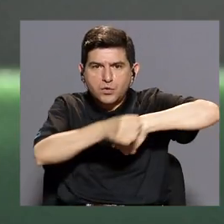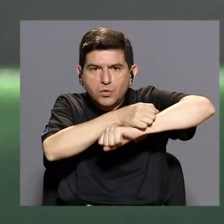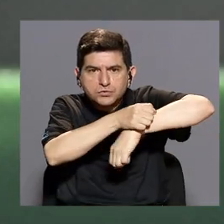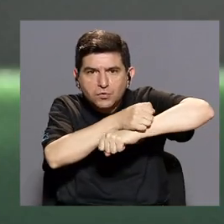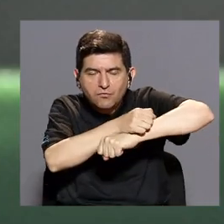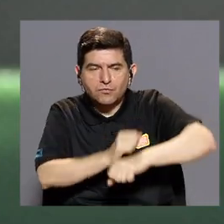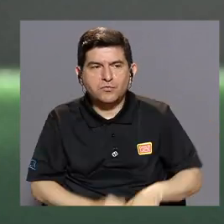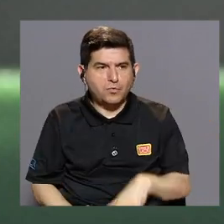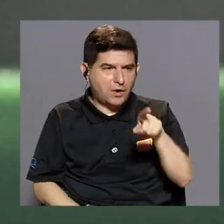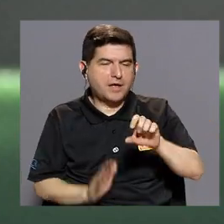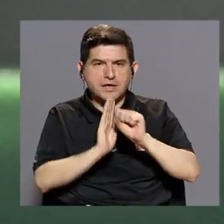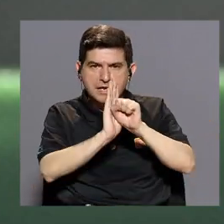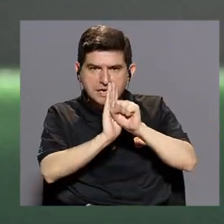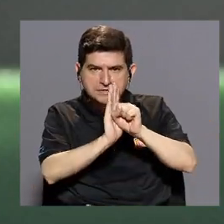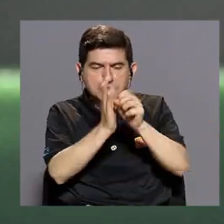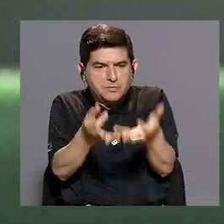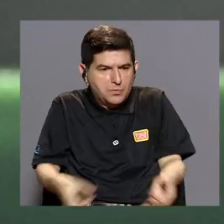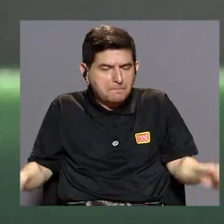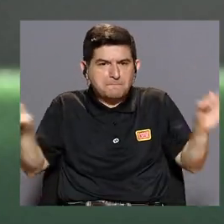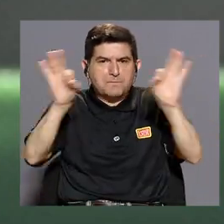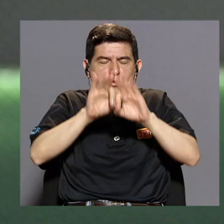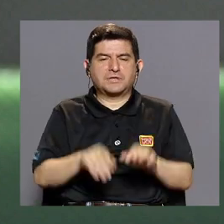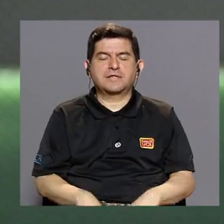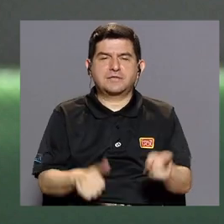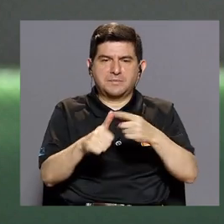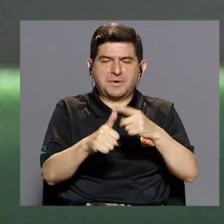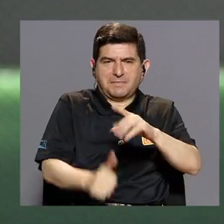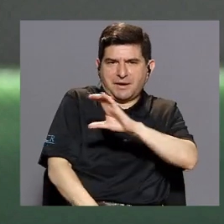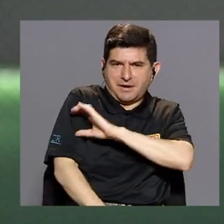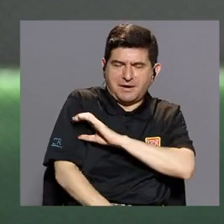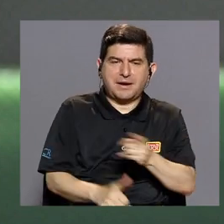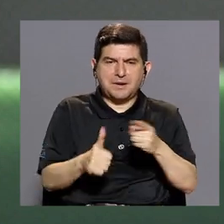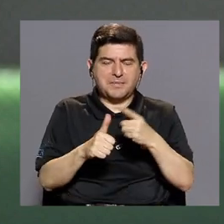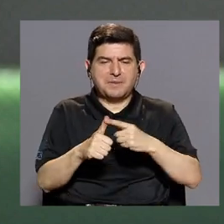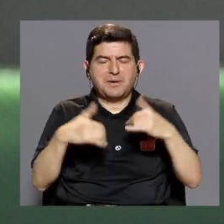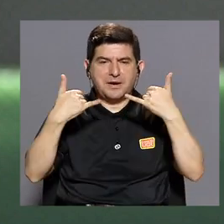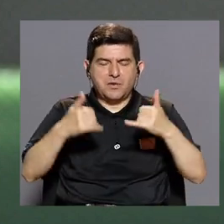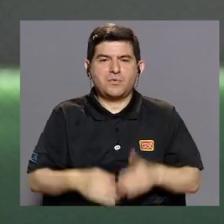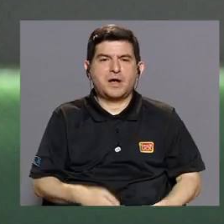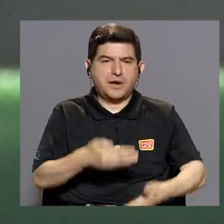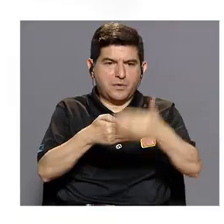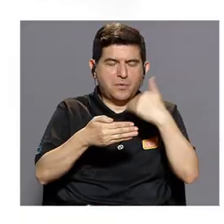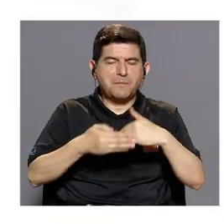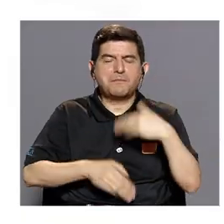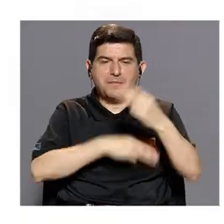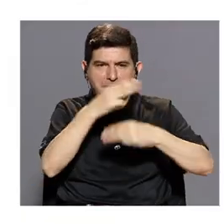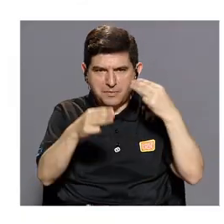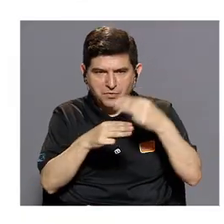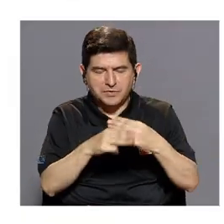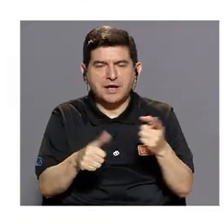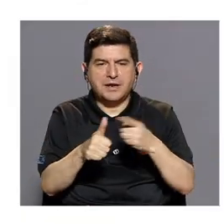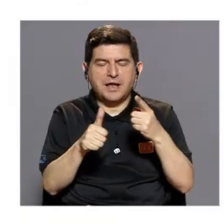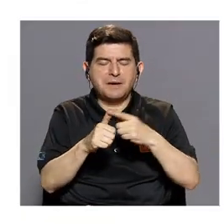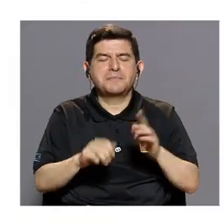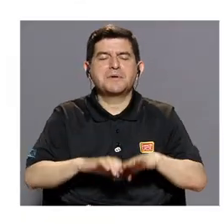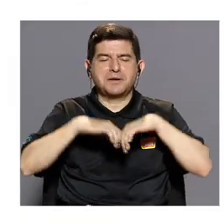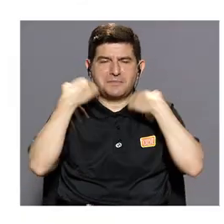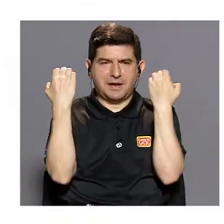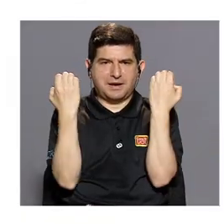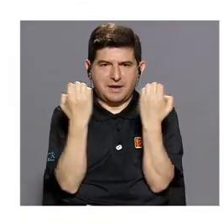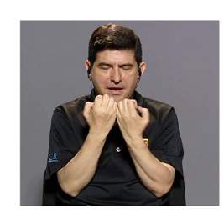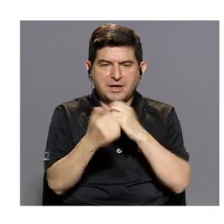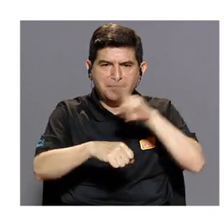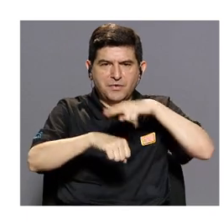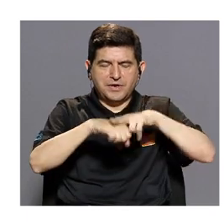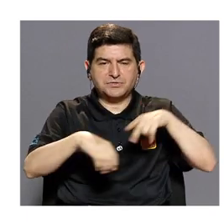referente. Ha sido clave, ¿verdad? Primera capitana, primera jugadora en Guadalupe Mundial, bueno, en la primera selección, primera jugadora en anotar un